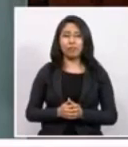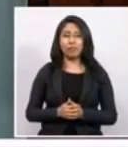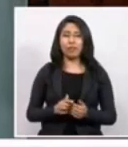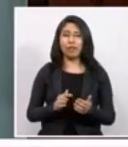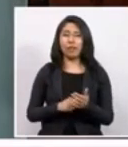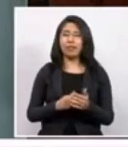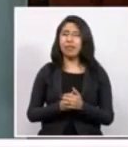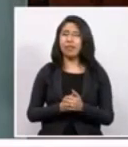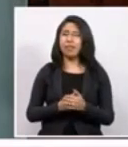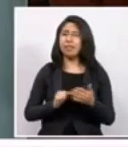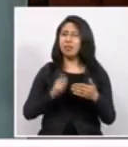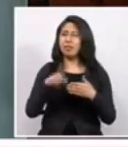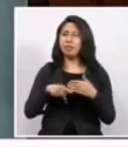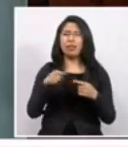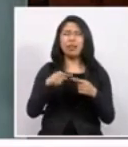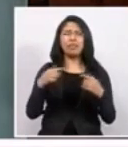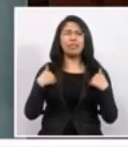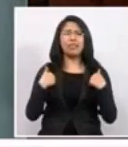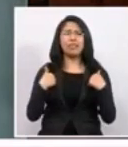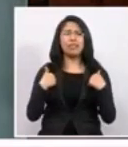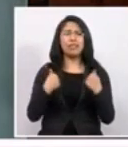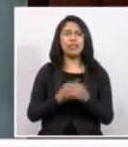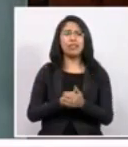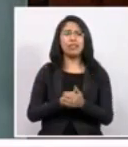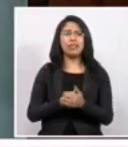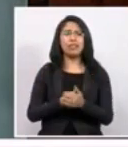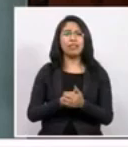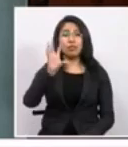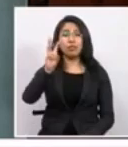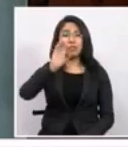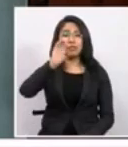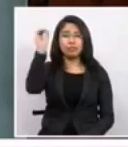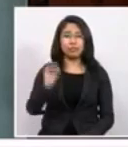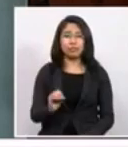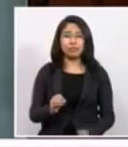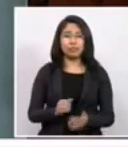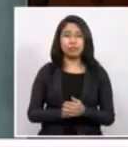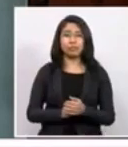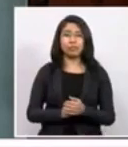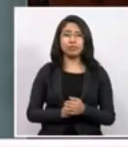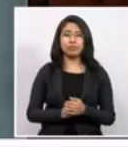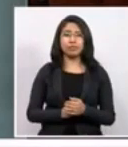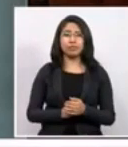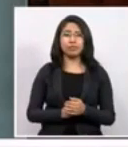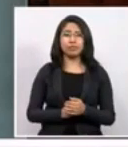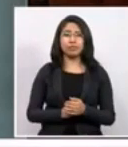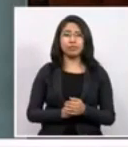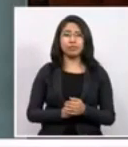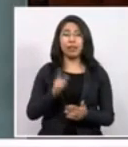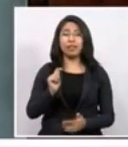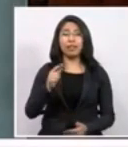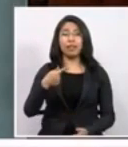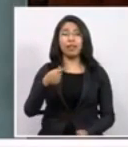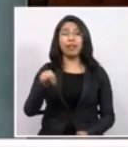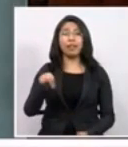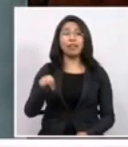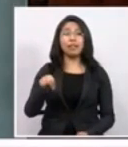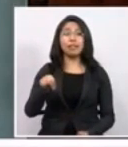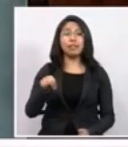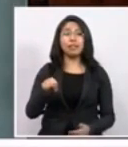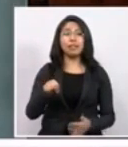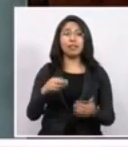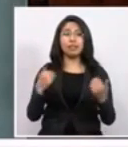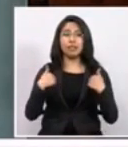a septiembre alcanza ya a 5,6%. Por su parte, el Tesoro General presenta un